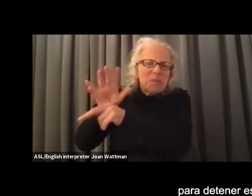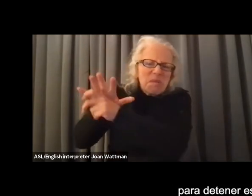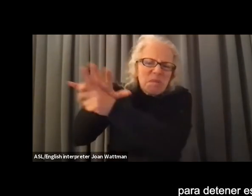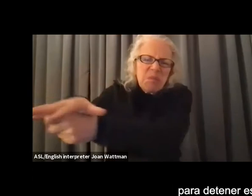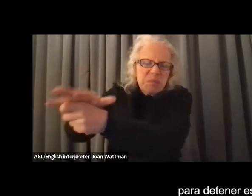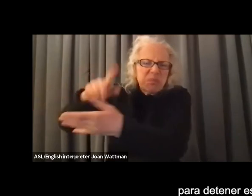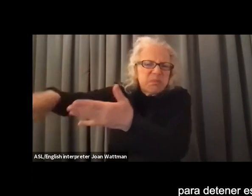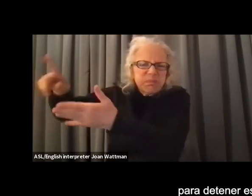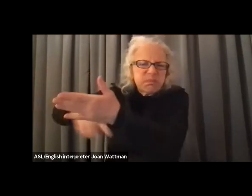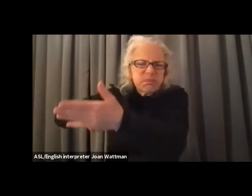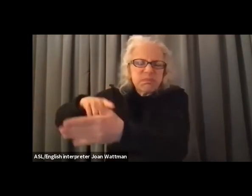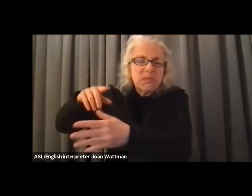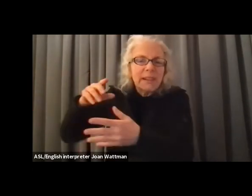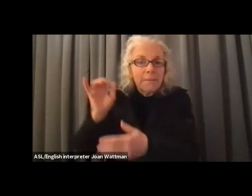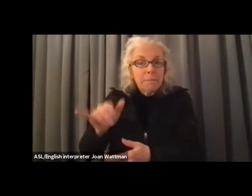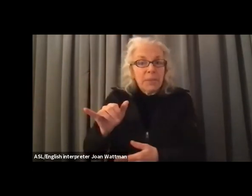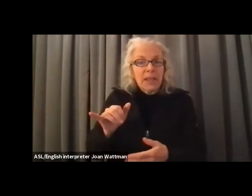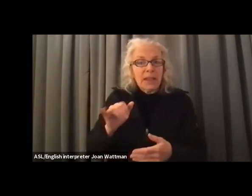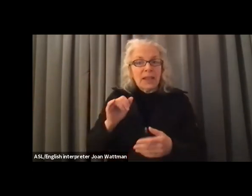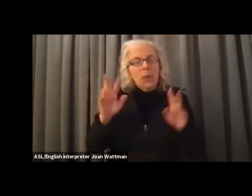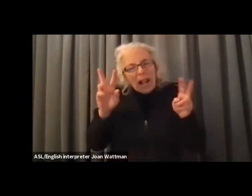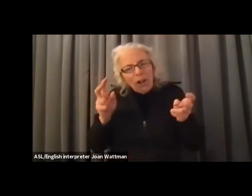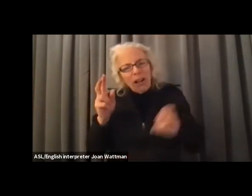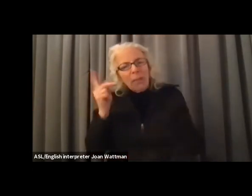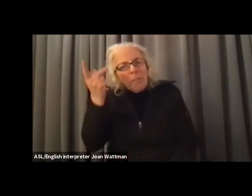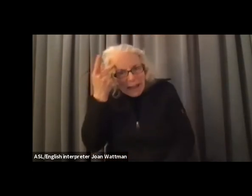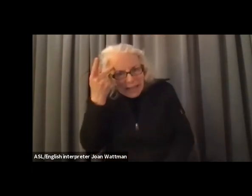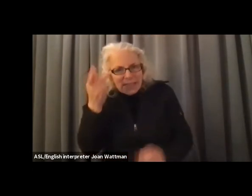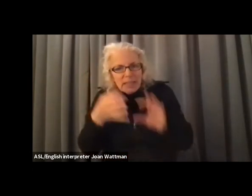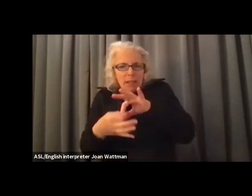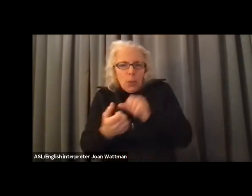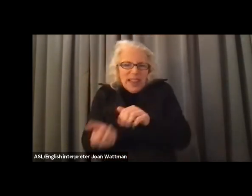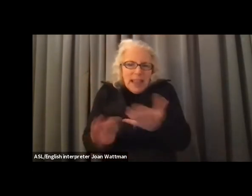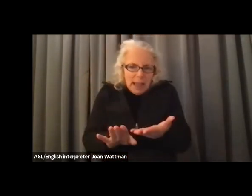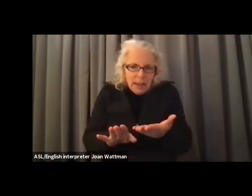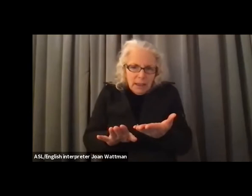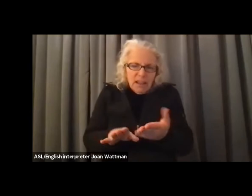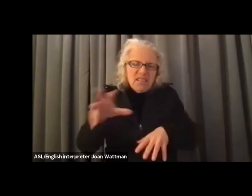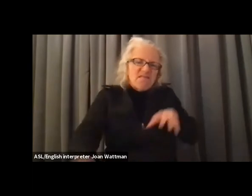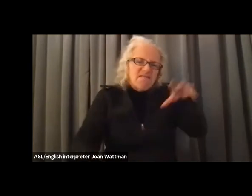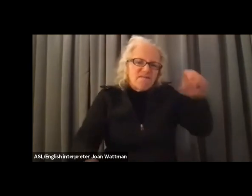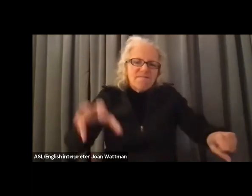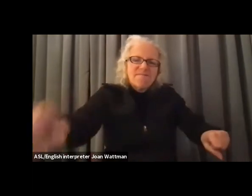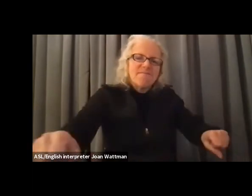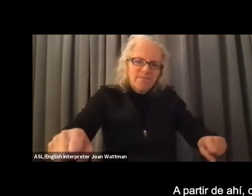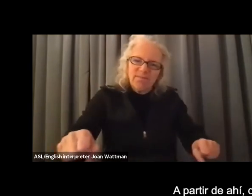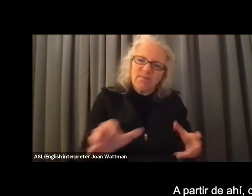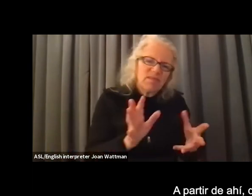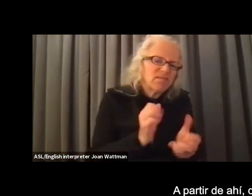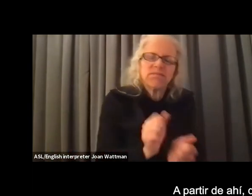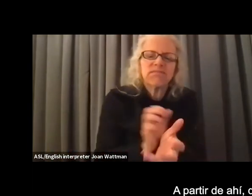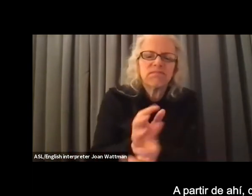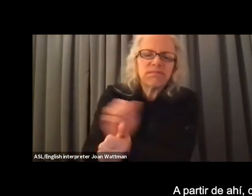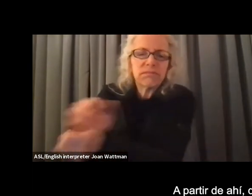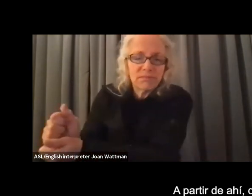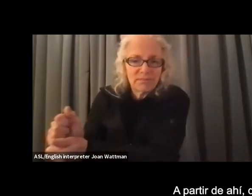que se sigue imponiendo es una necesidad. La misma situación con los Estados Unidos. Y a partir